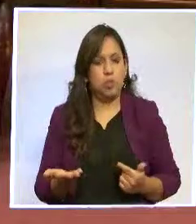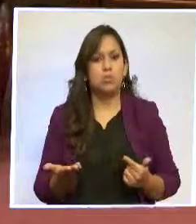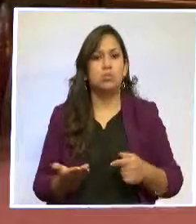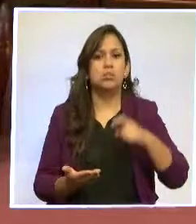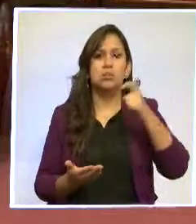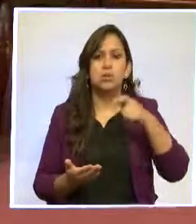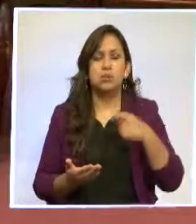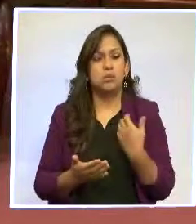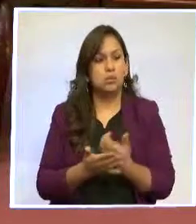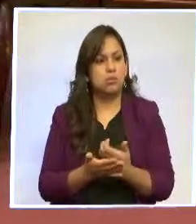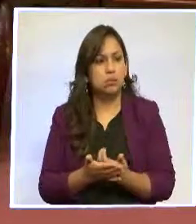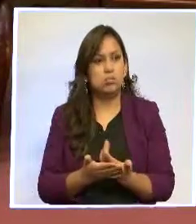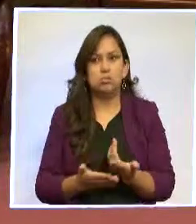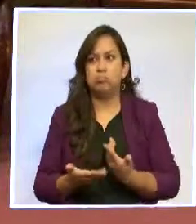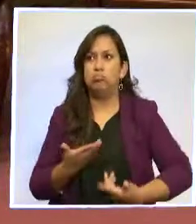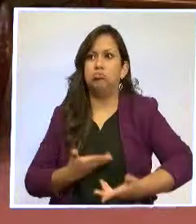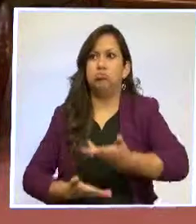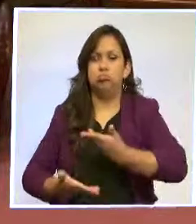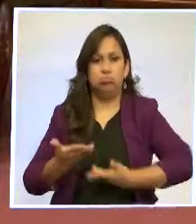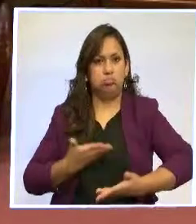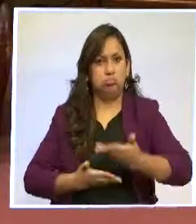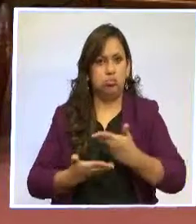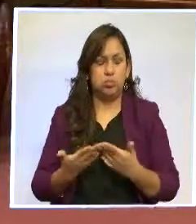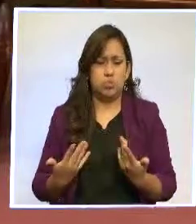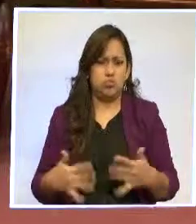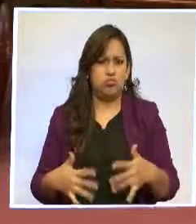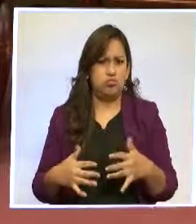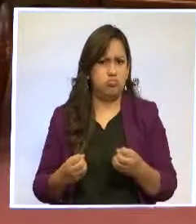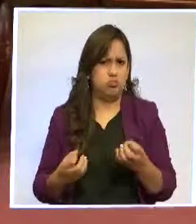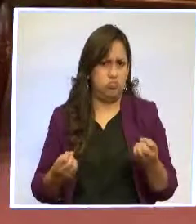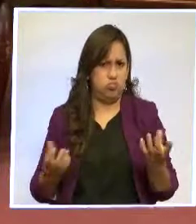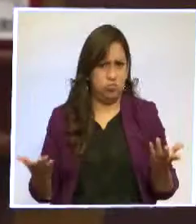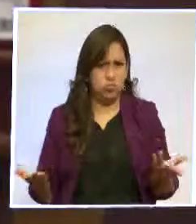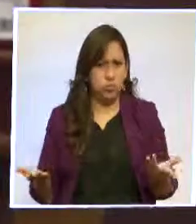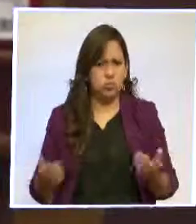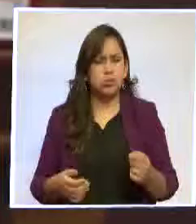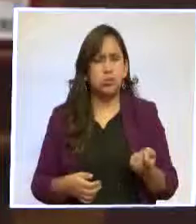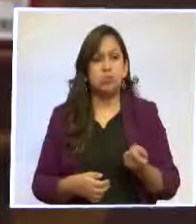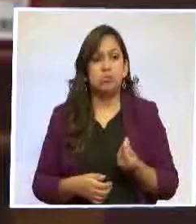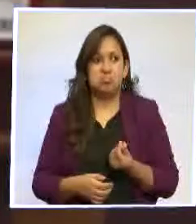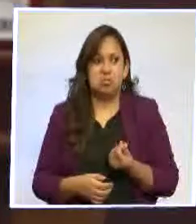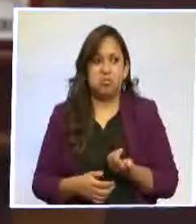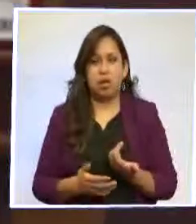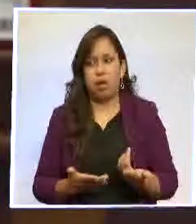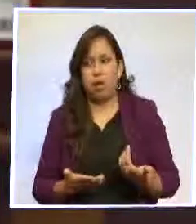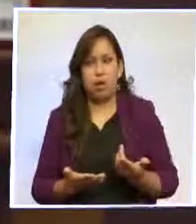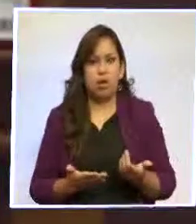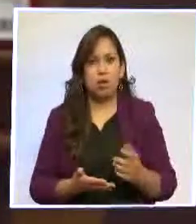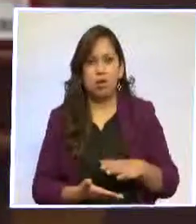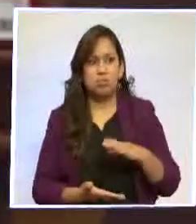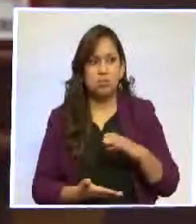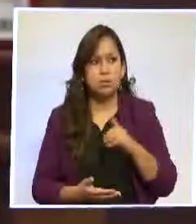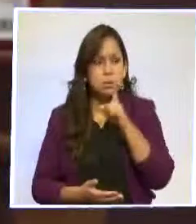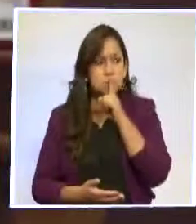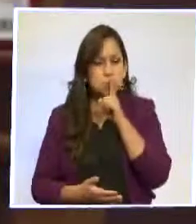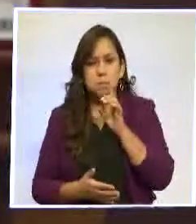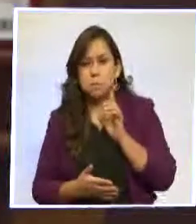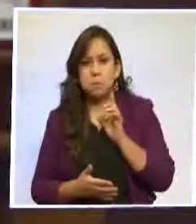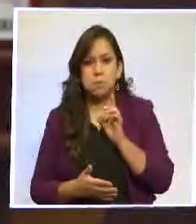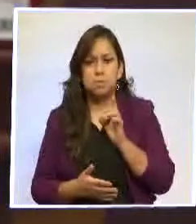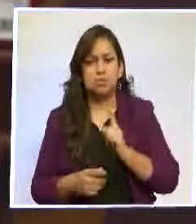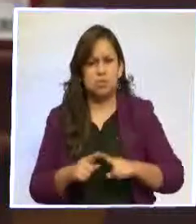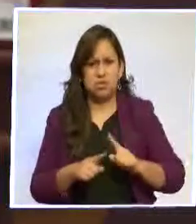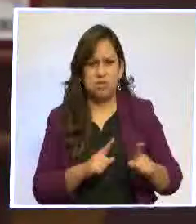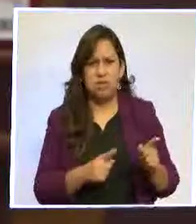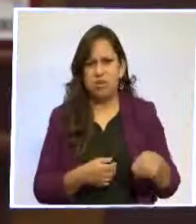consumo, implica oferta y todo un mundo de transacciones donde hay lavado de dinero, hay encubrimiento, hay